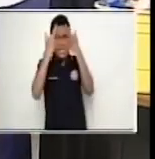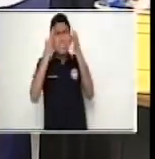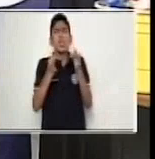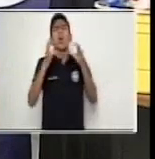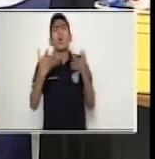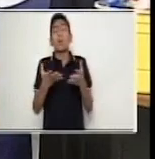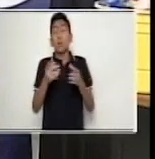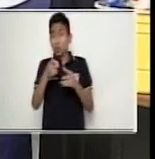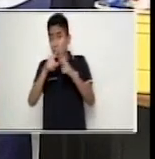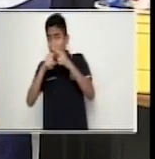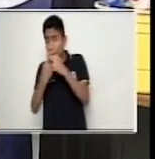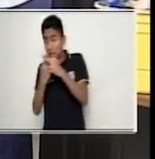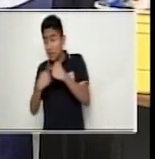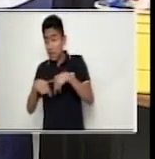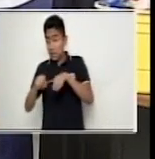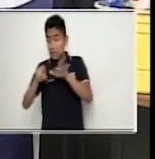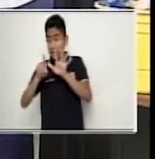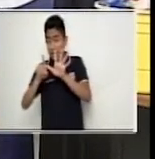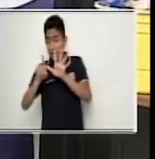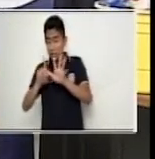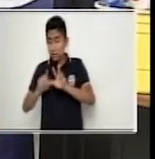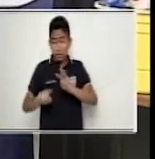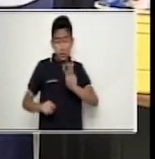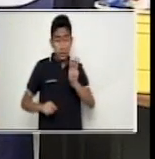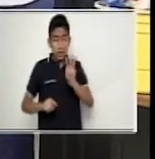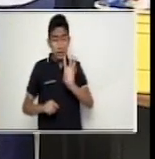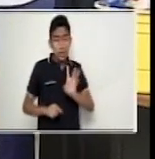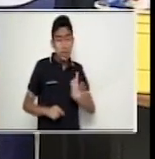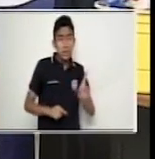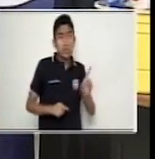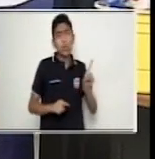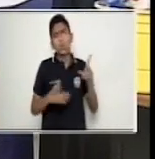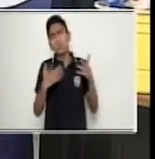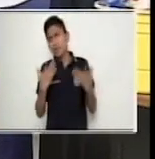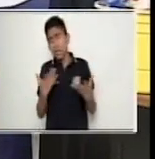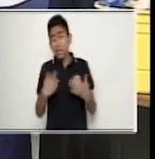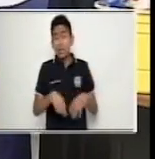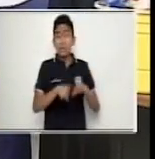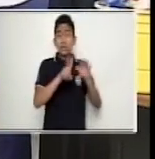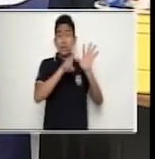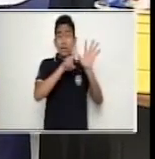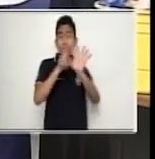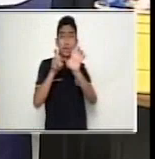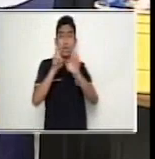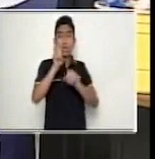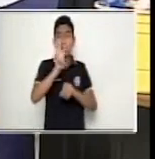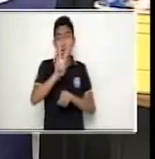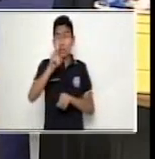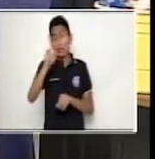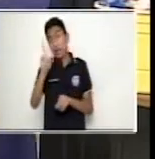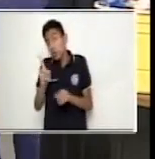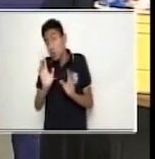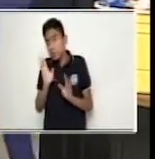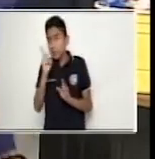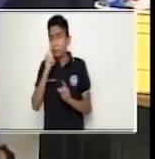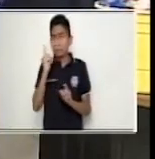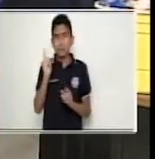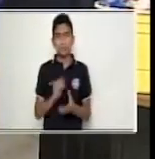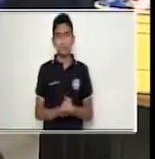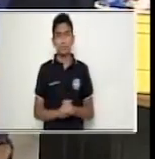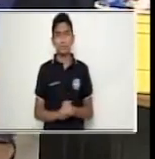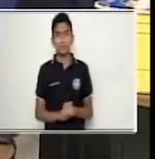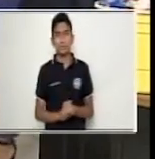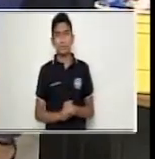empezar del 6, el 3 y el 1, que serían 631. Veamos lo de tu